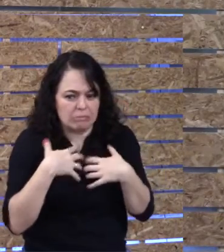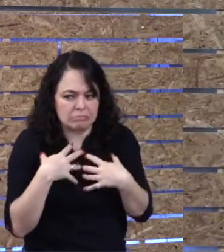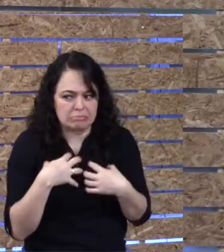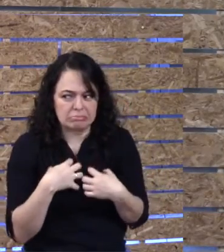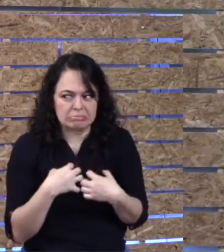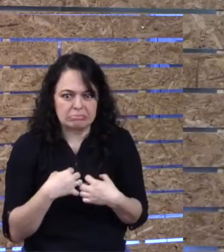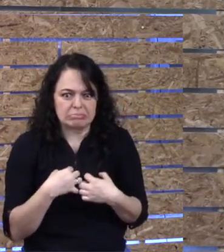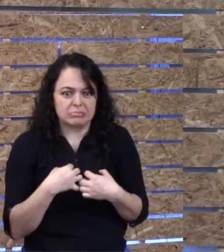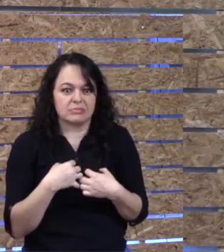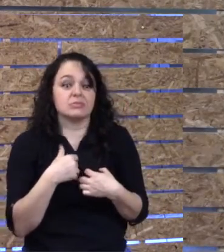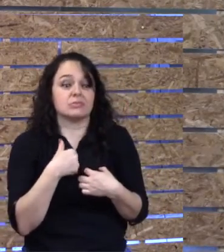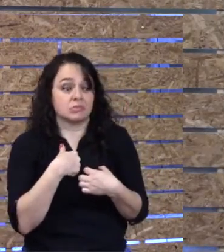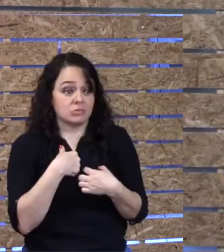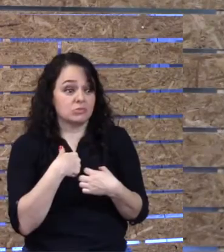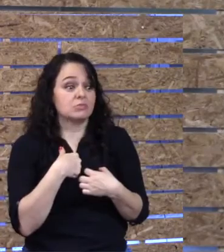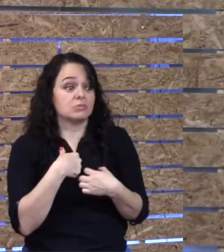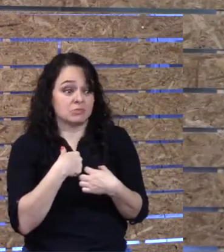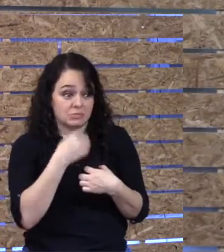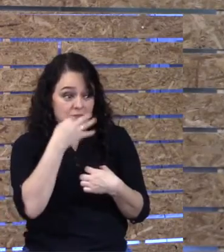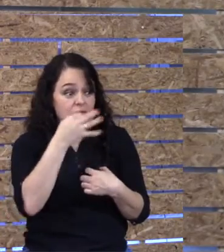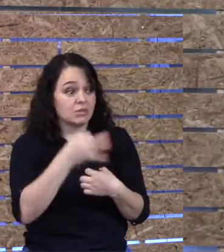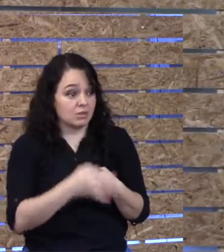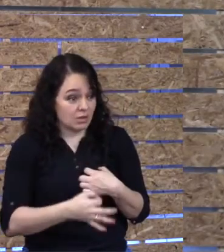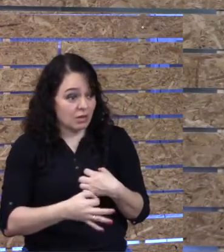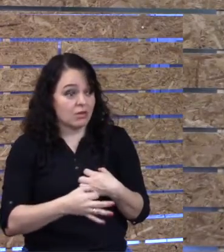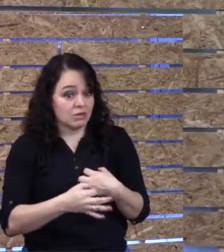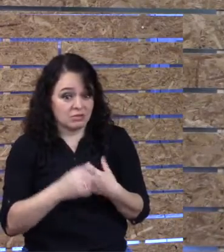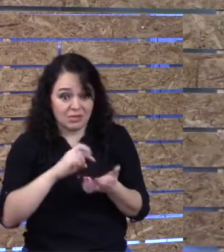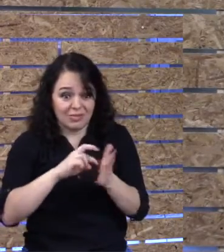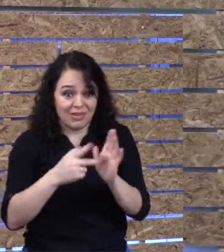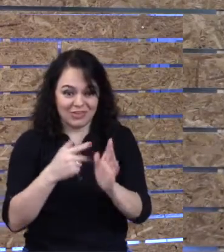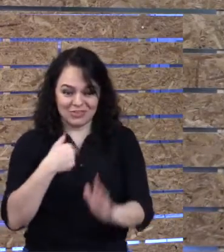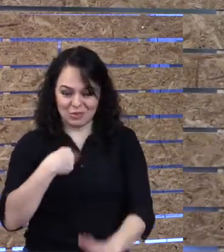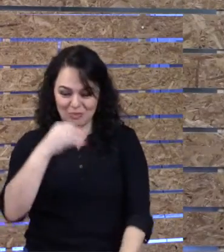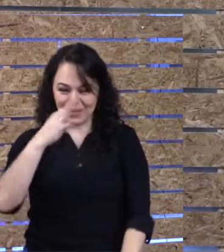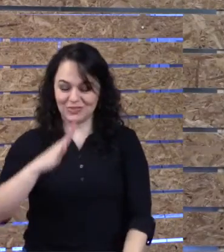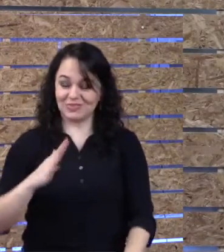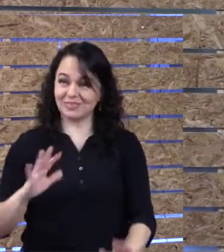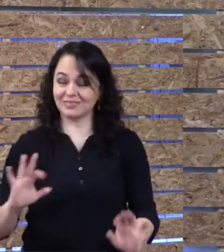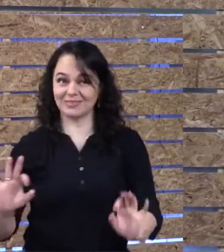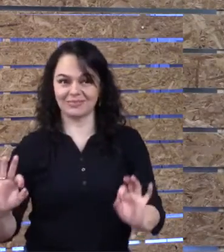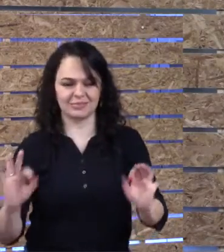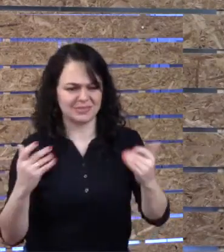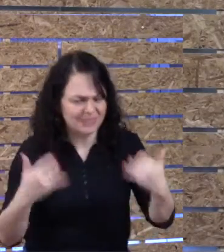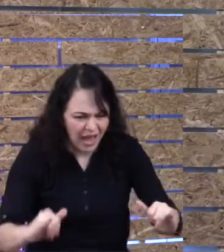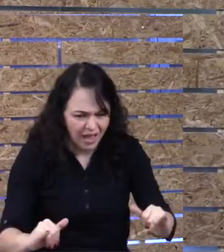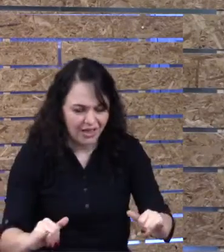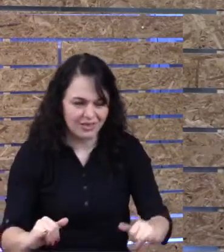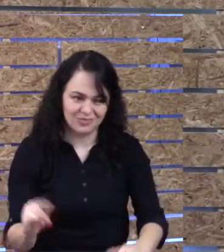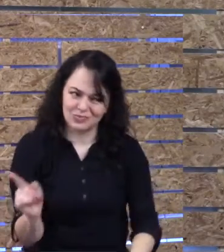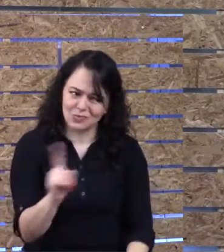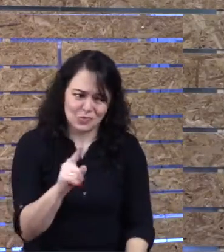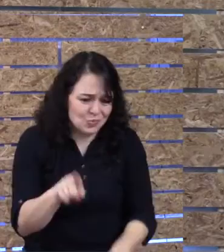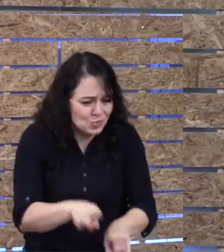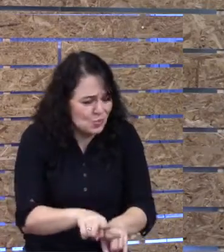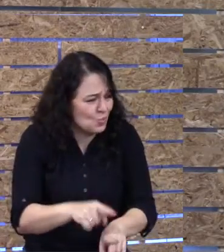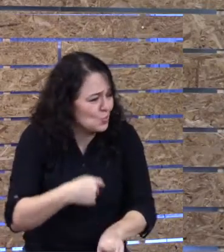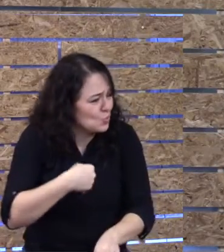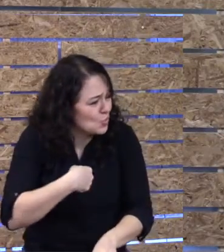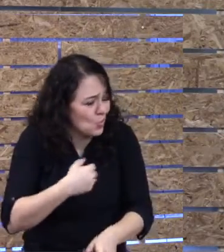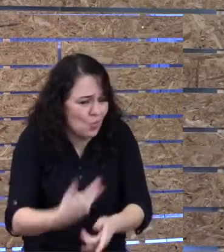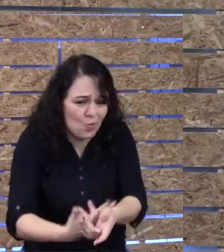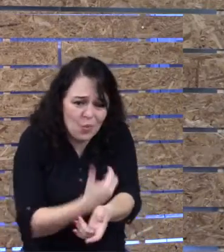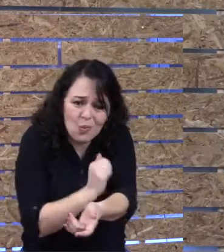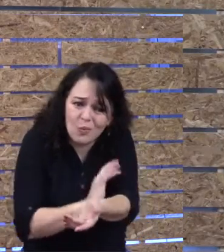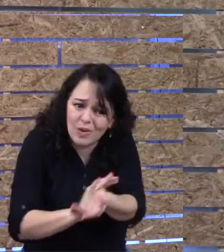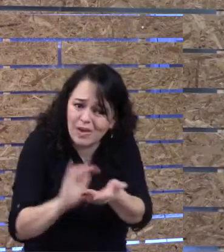Pero es que esa lectura de cómo resistirnos a ser oveja, ¿cierto? La idea no es